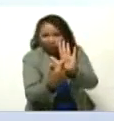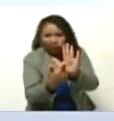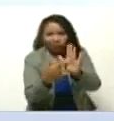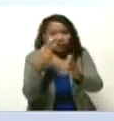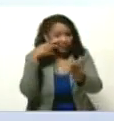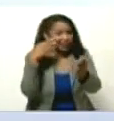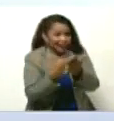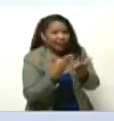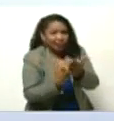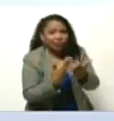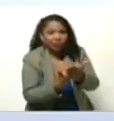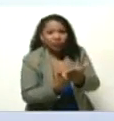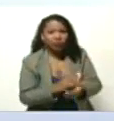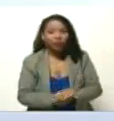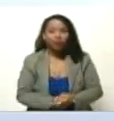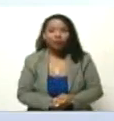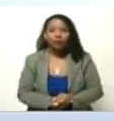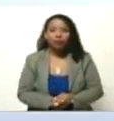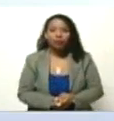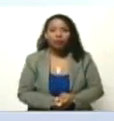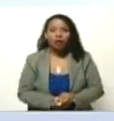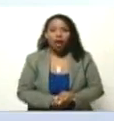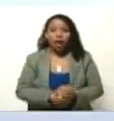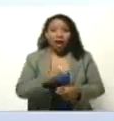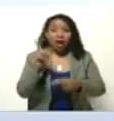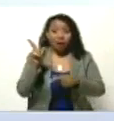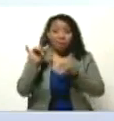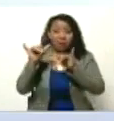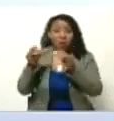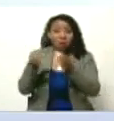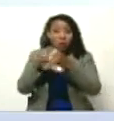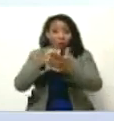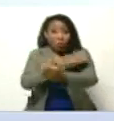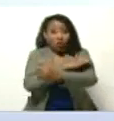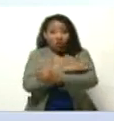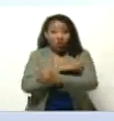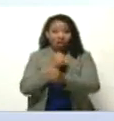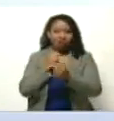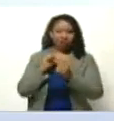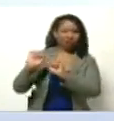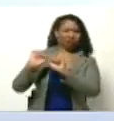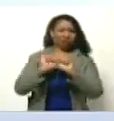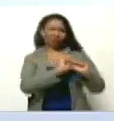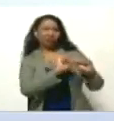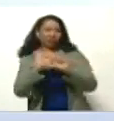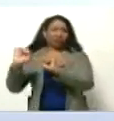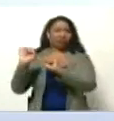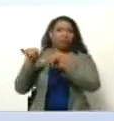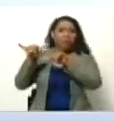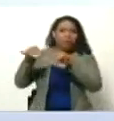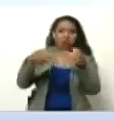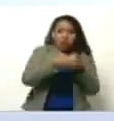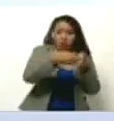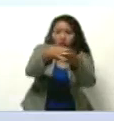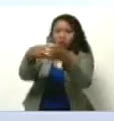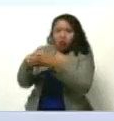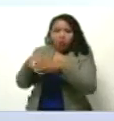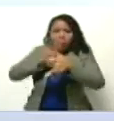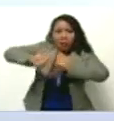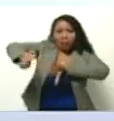tangibles, no se soportan ni entre ellos mismos. Nosotros tenemos el Partido Socialista Unido de Venezuela, que